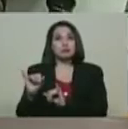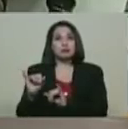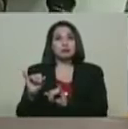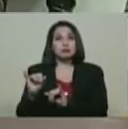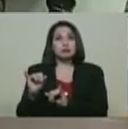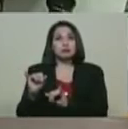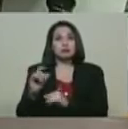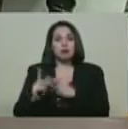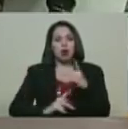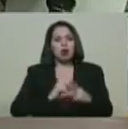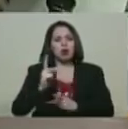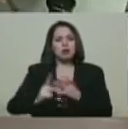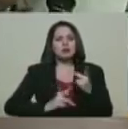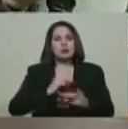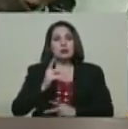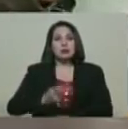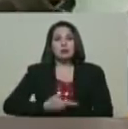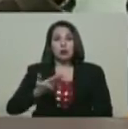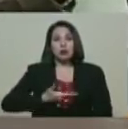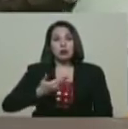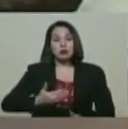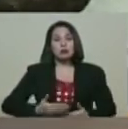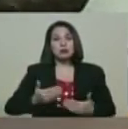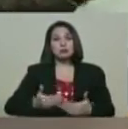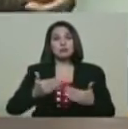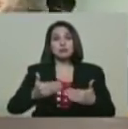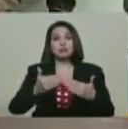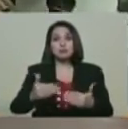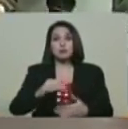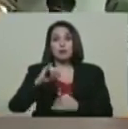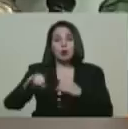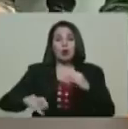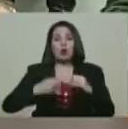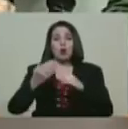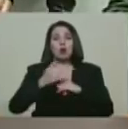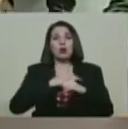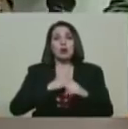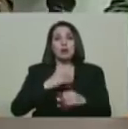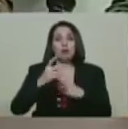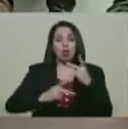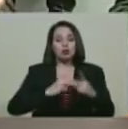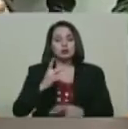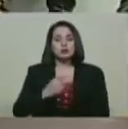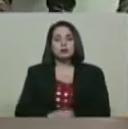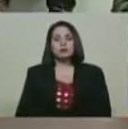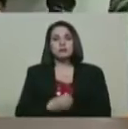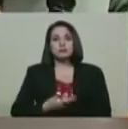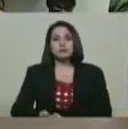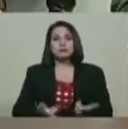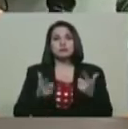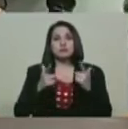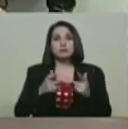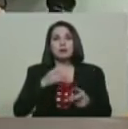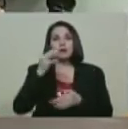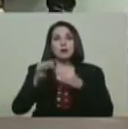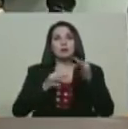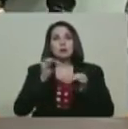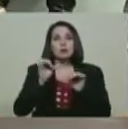muy progresista y muy avanzada. Por favor, Jorge Rodríguez, proceda a explicar.